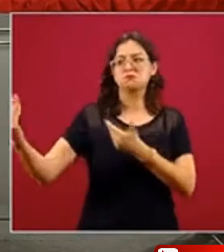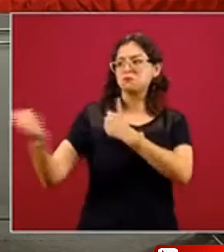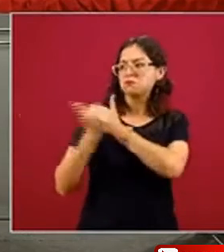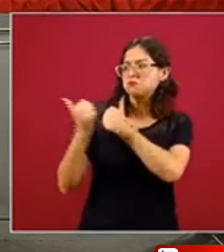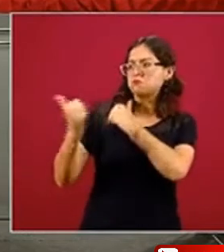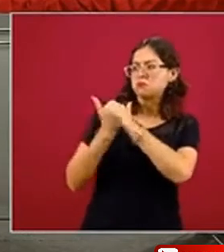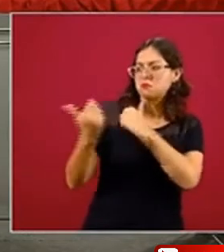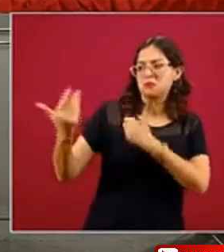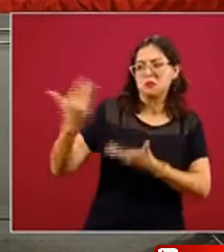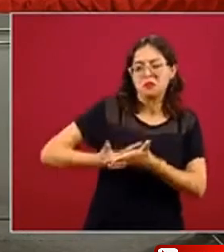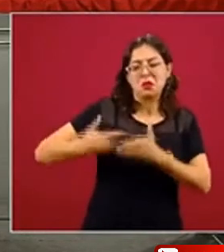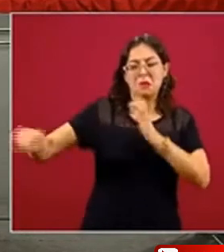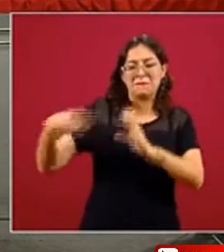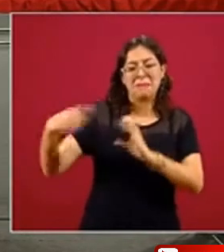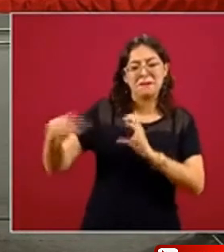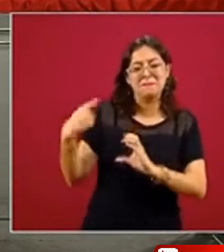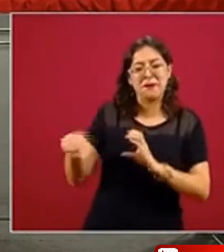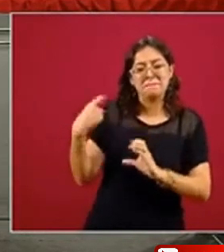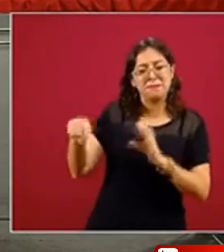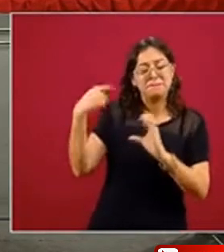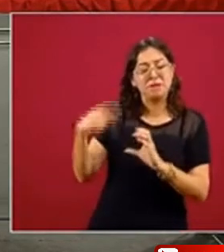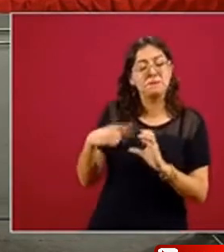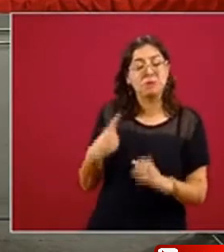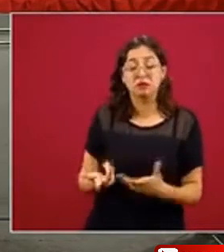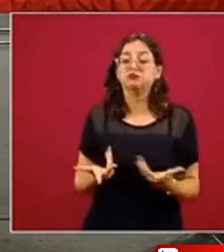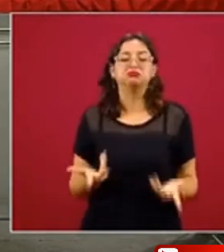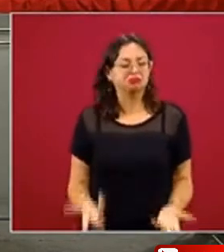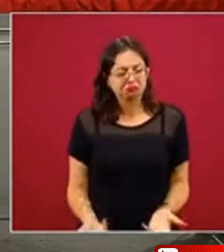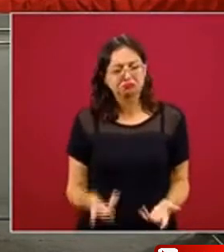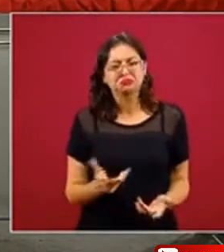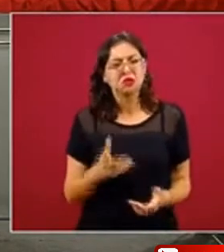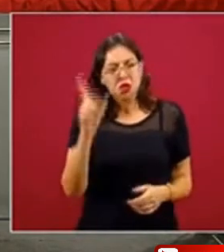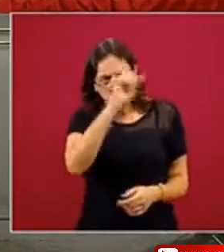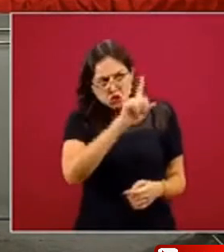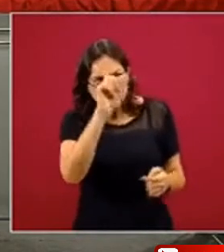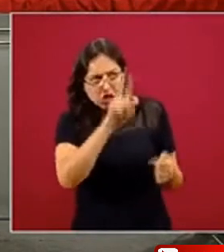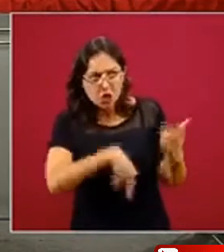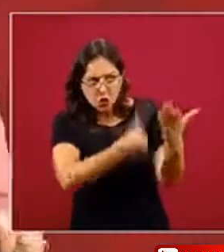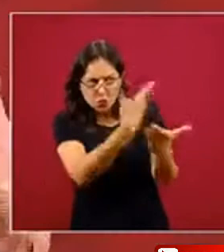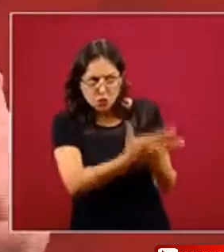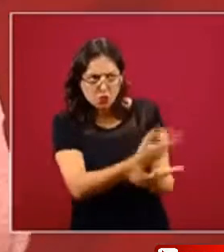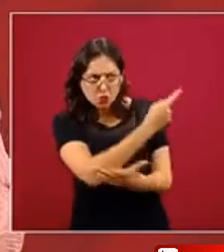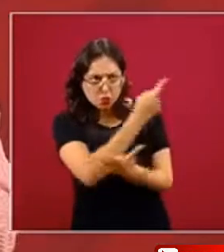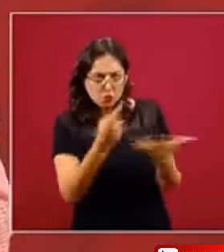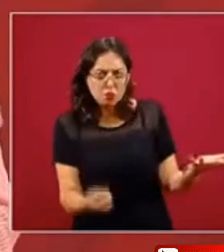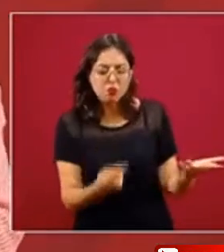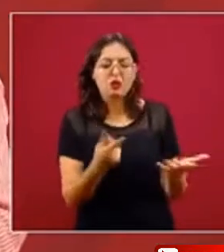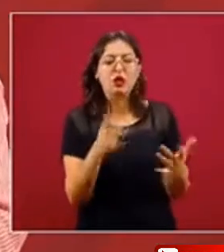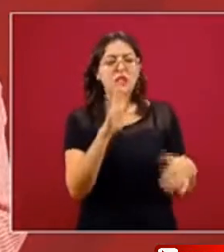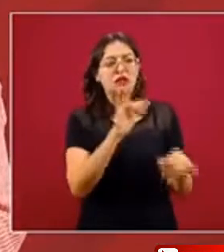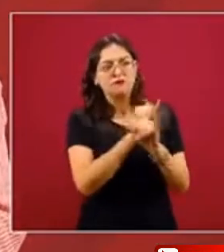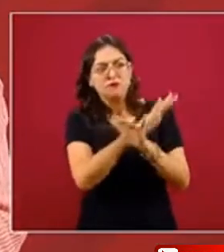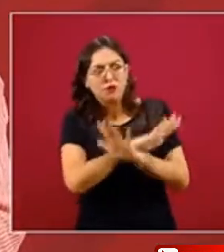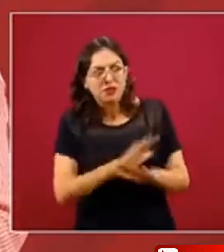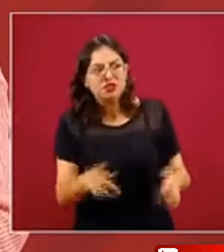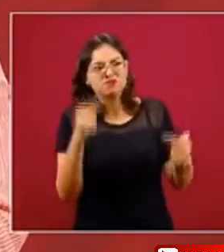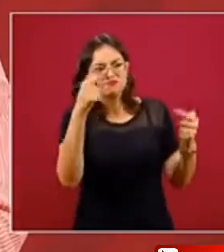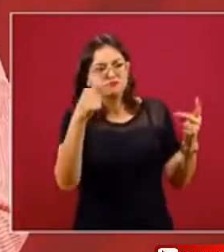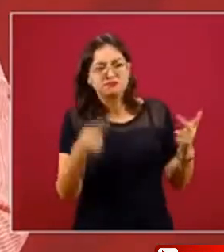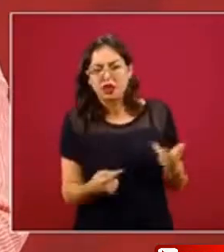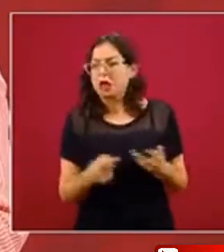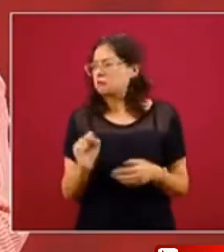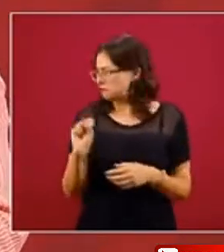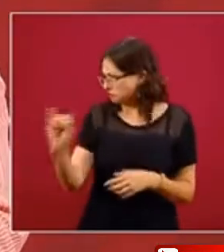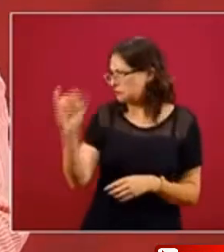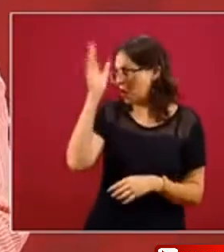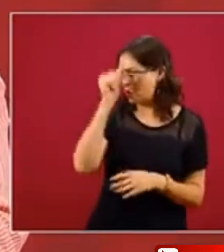veces por correo electrónico a los correos institucionales, nos hacen sugerencias, propuestas, nos piden información y esta es la